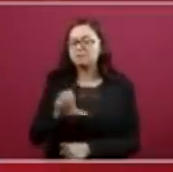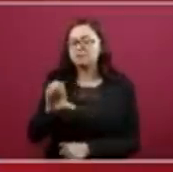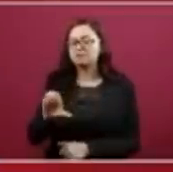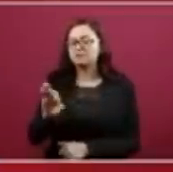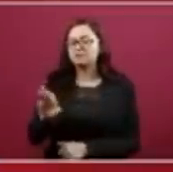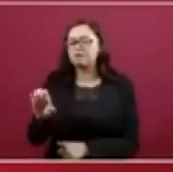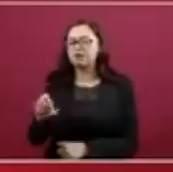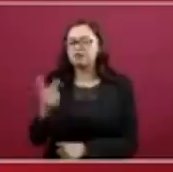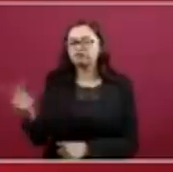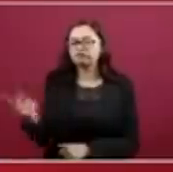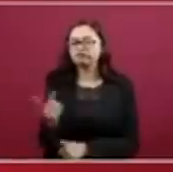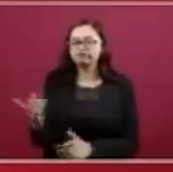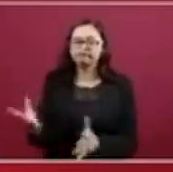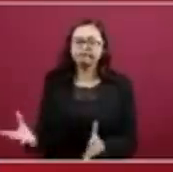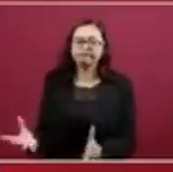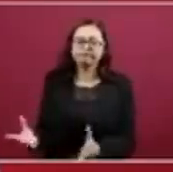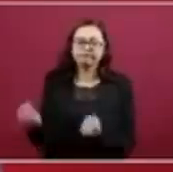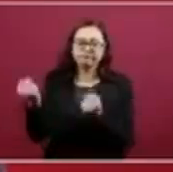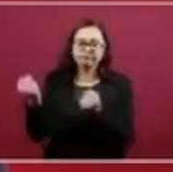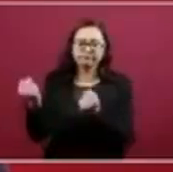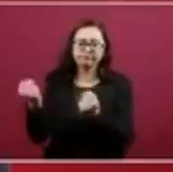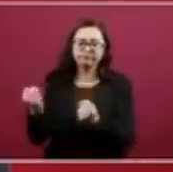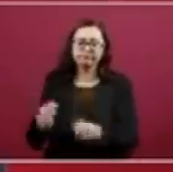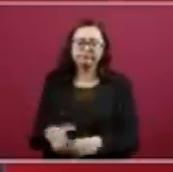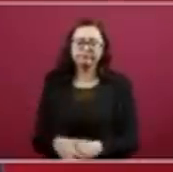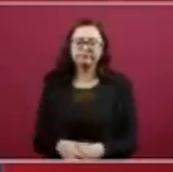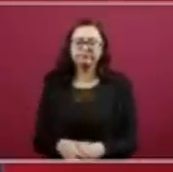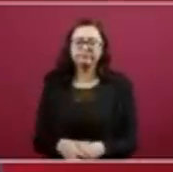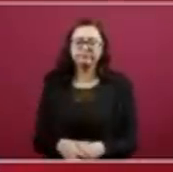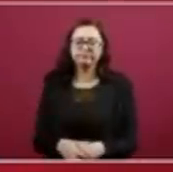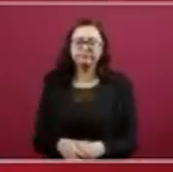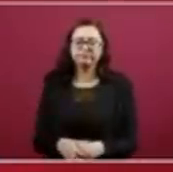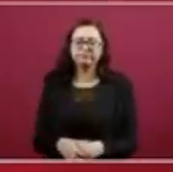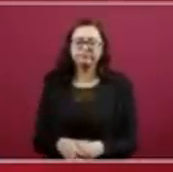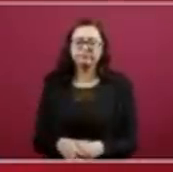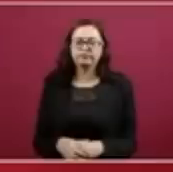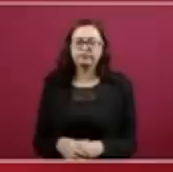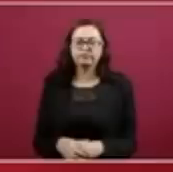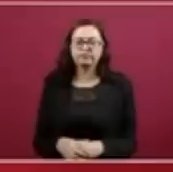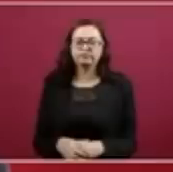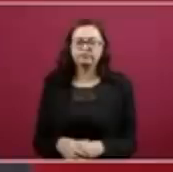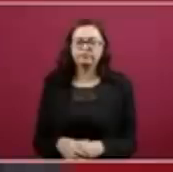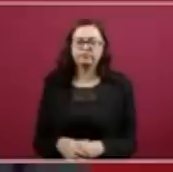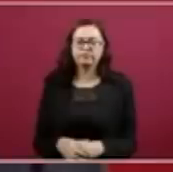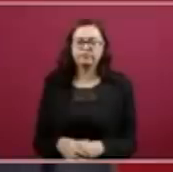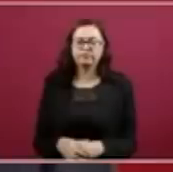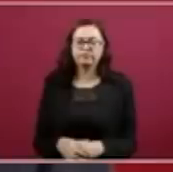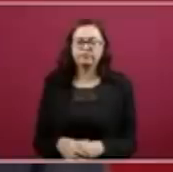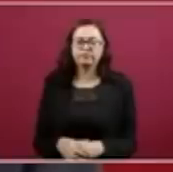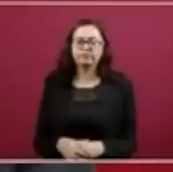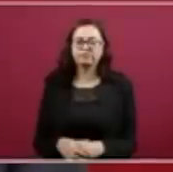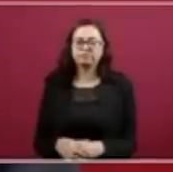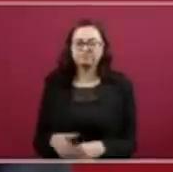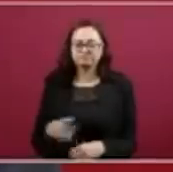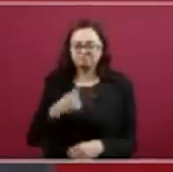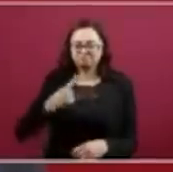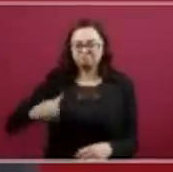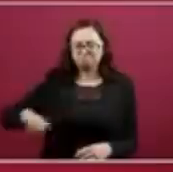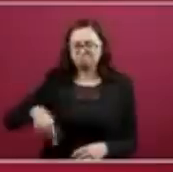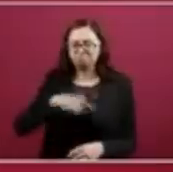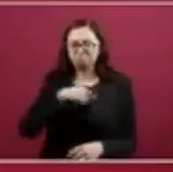Comisión Federal de Electricidad. Y basamos nuestro optimismo